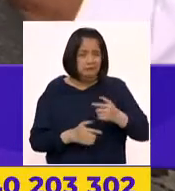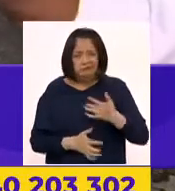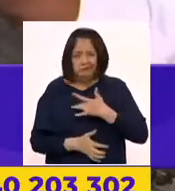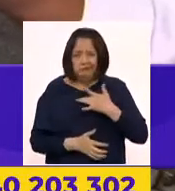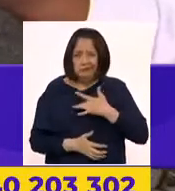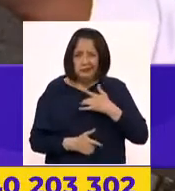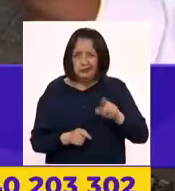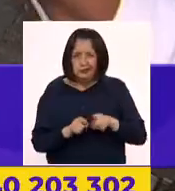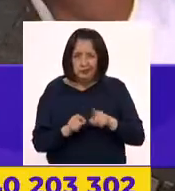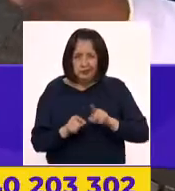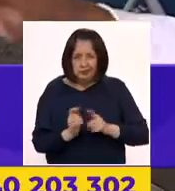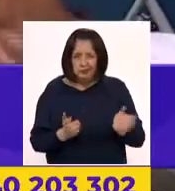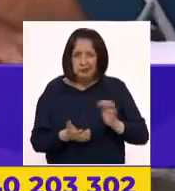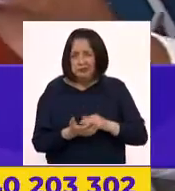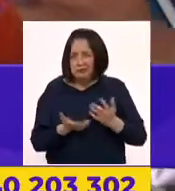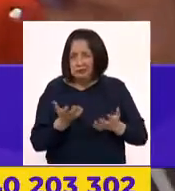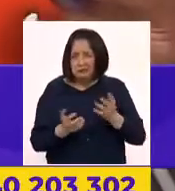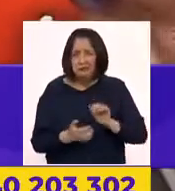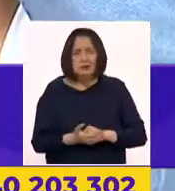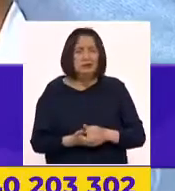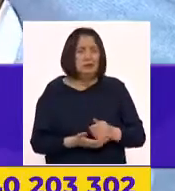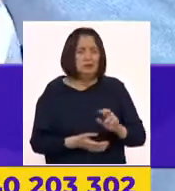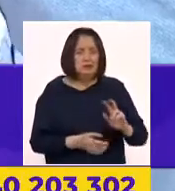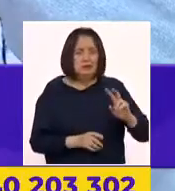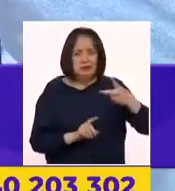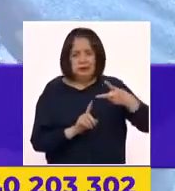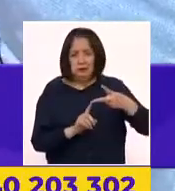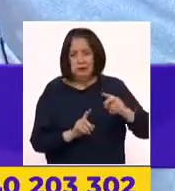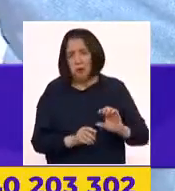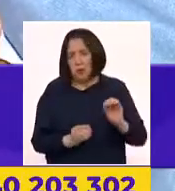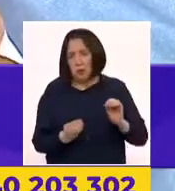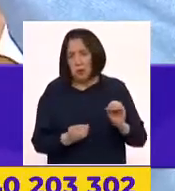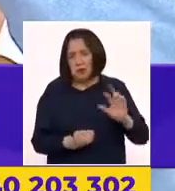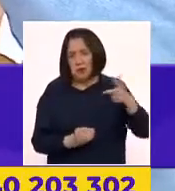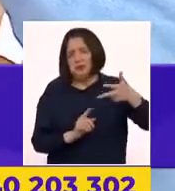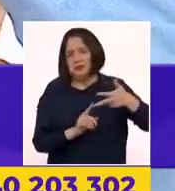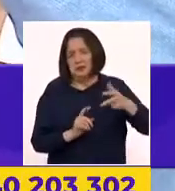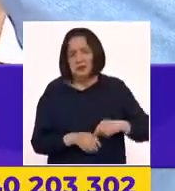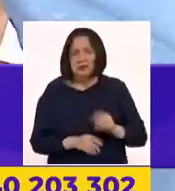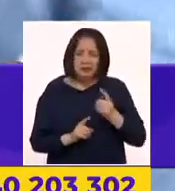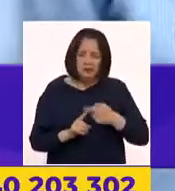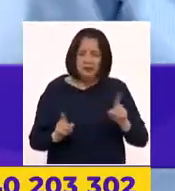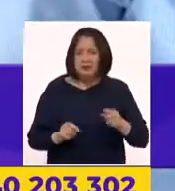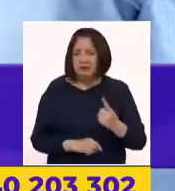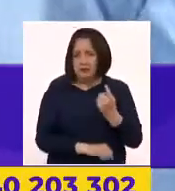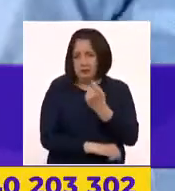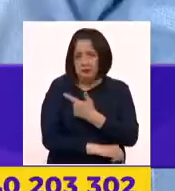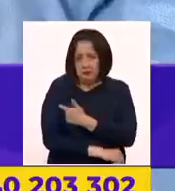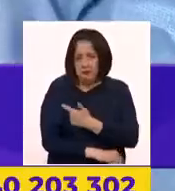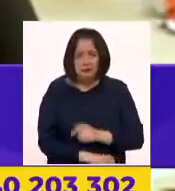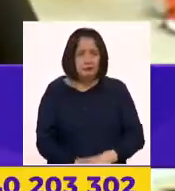malestares se presentan con mayor probabilidad en la segunda o tercera dosis a diferencia de la primera.